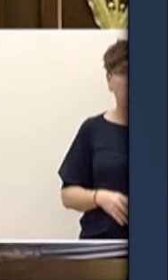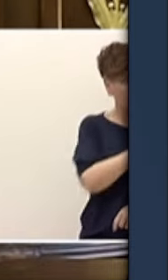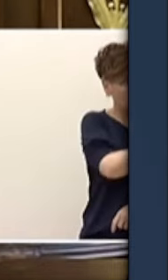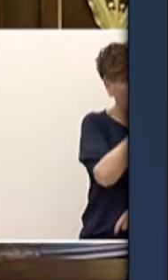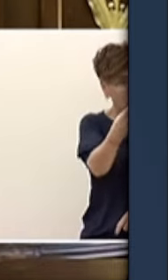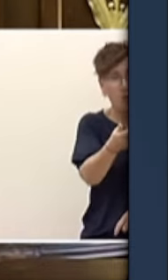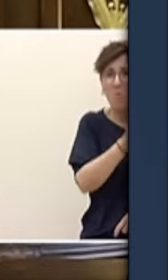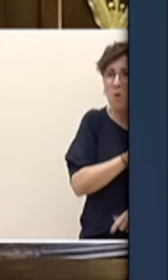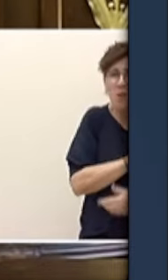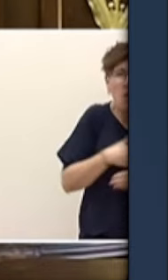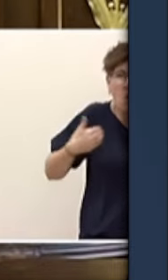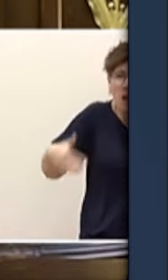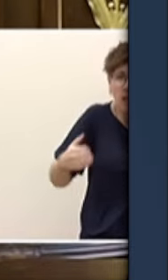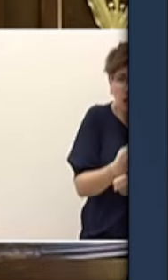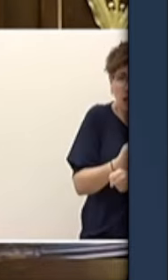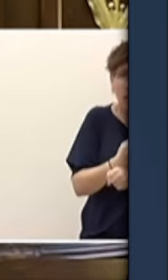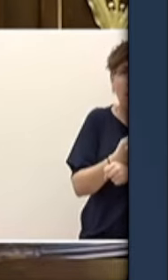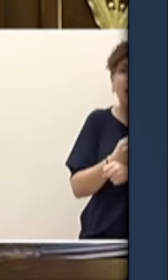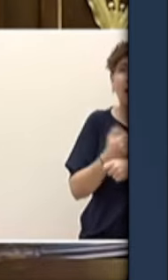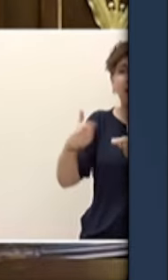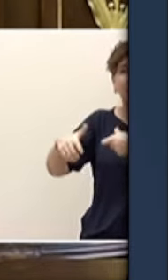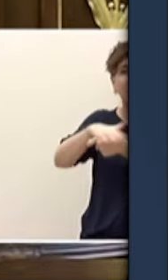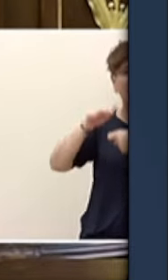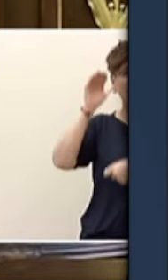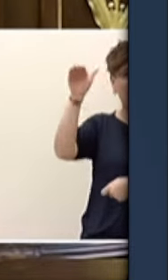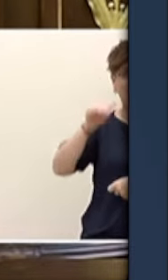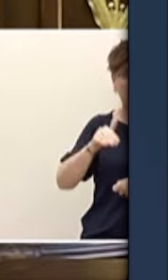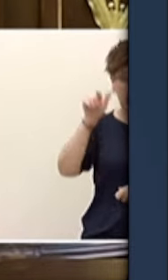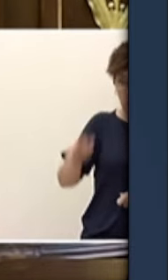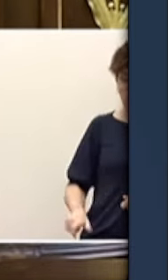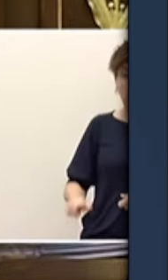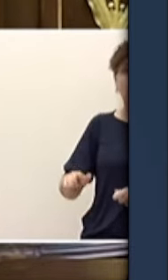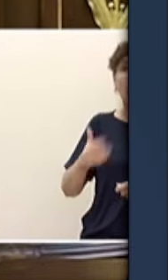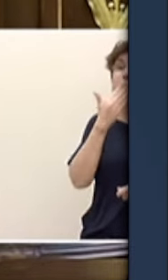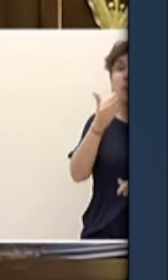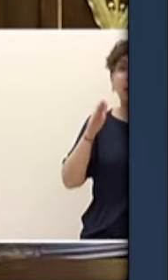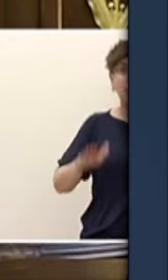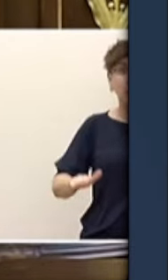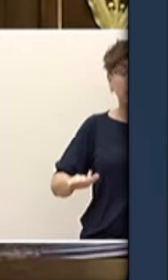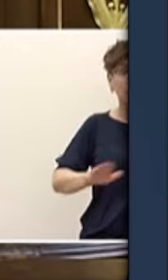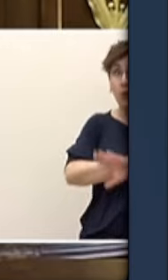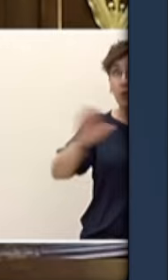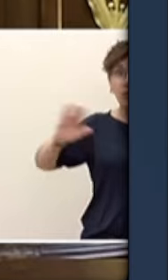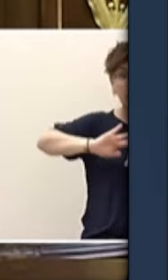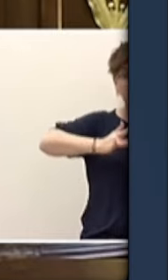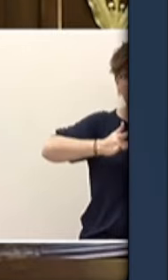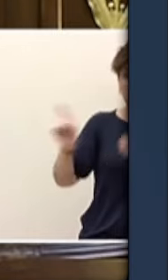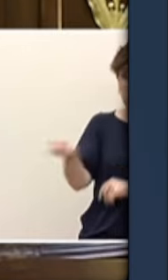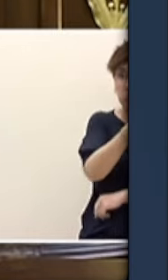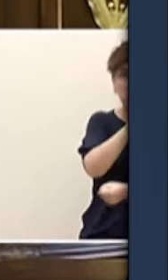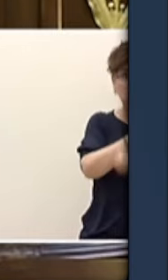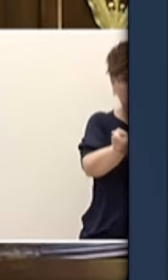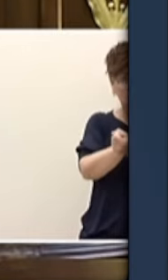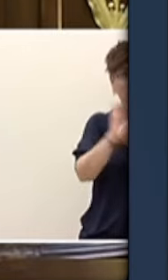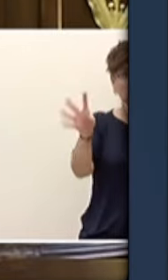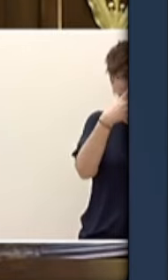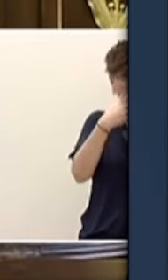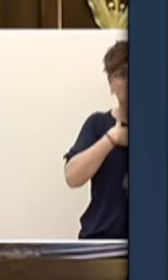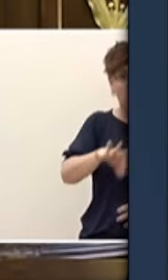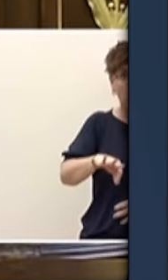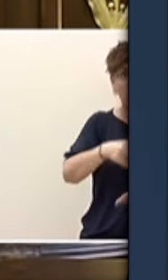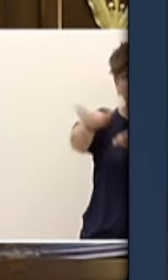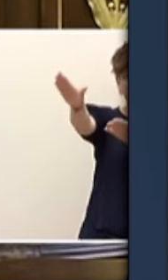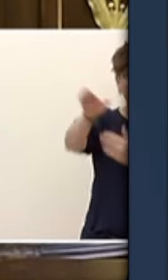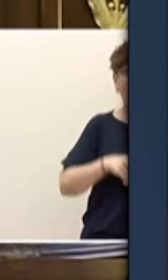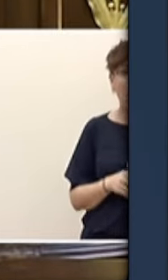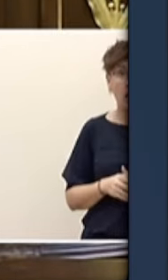Cuando a persona se le pasa el permiso de residencia puede acabar detenida en el calabozo y se le expulsa a su país y al que llega ilegalmente lo repartimos